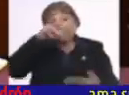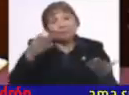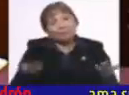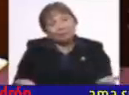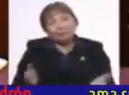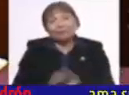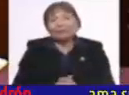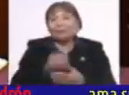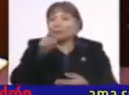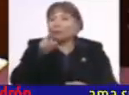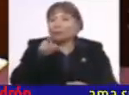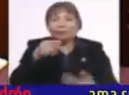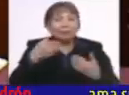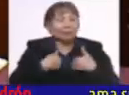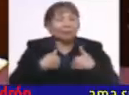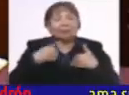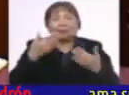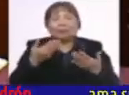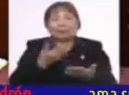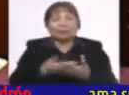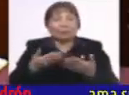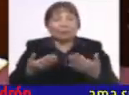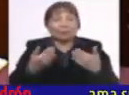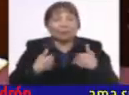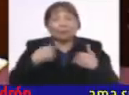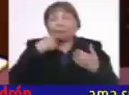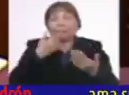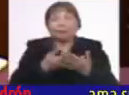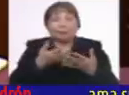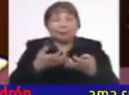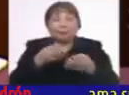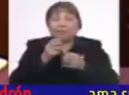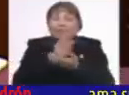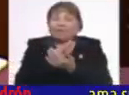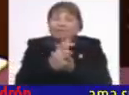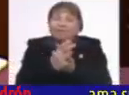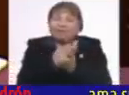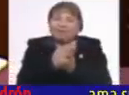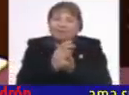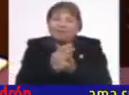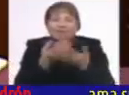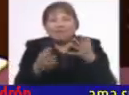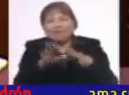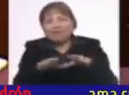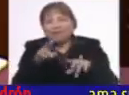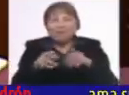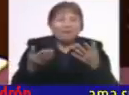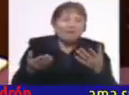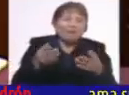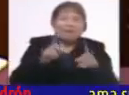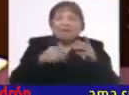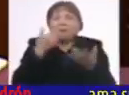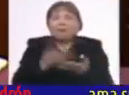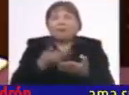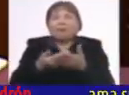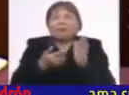entonces usted tiene a esos esas como usted refiere esas incomodidades o alguna